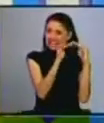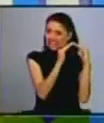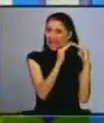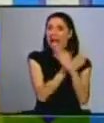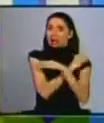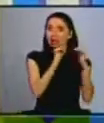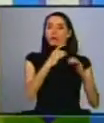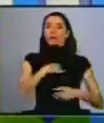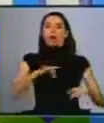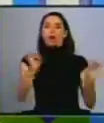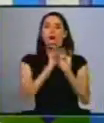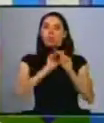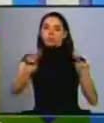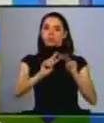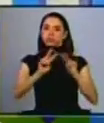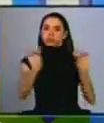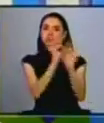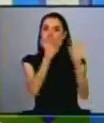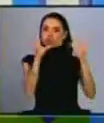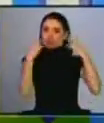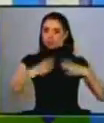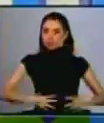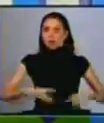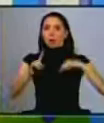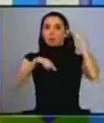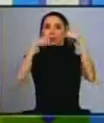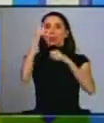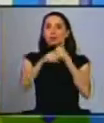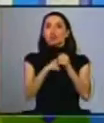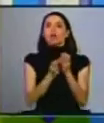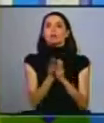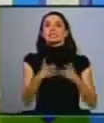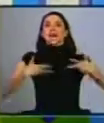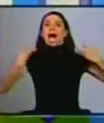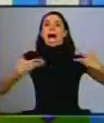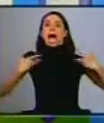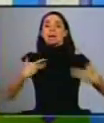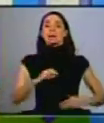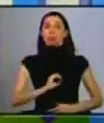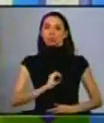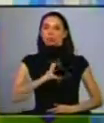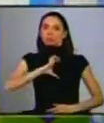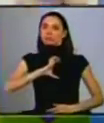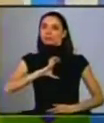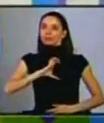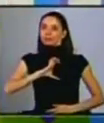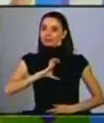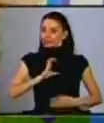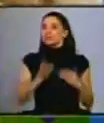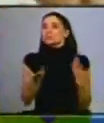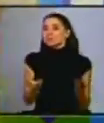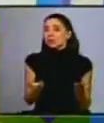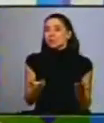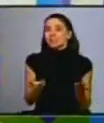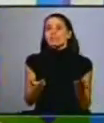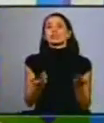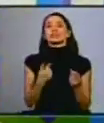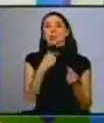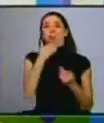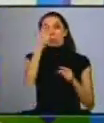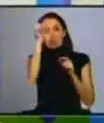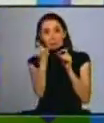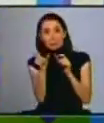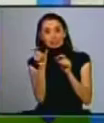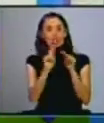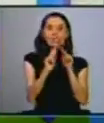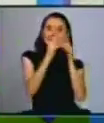pasas arreglado, vas a seguro entrar al próximo año con más ánimo, con la autoestima más arriba. Por lo tanto, el acto de